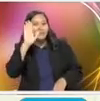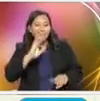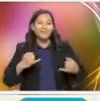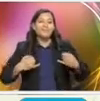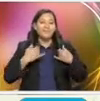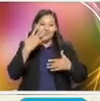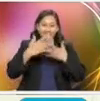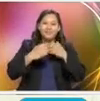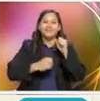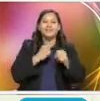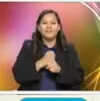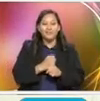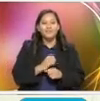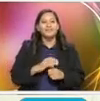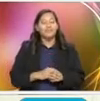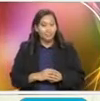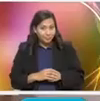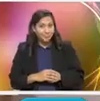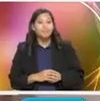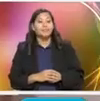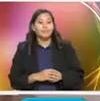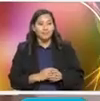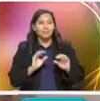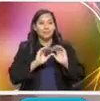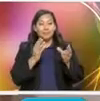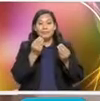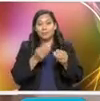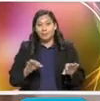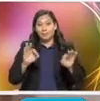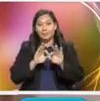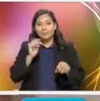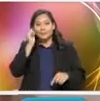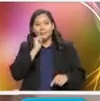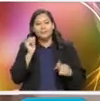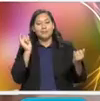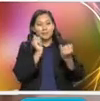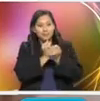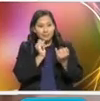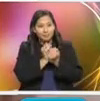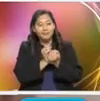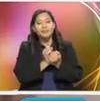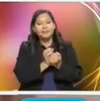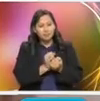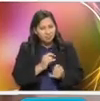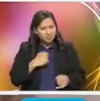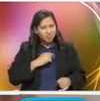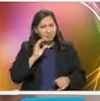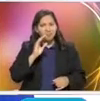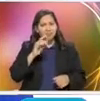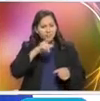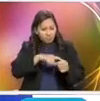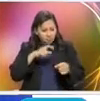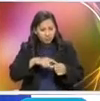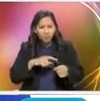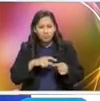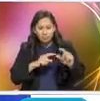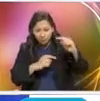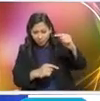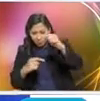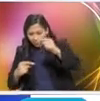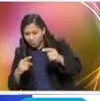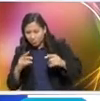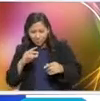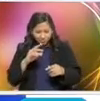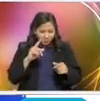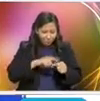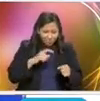o menos. Y bueno, también es importante que haya esta pues disposición de los colores, ¿no? Que también podamos